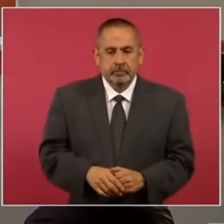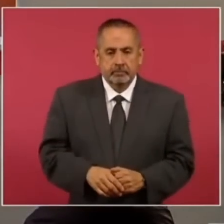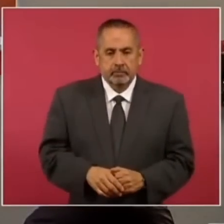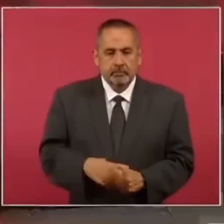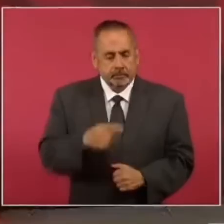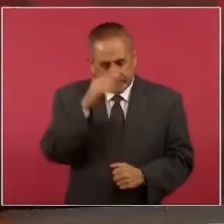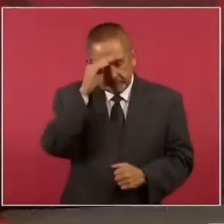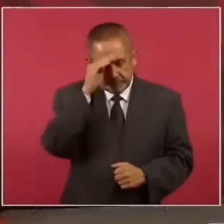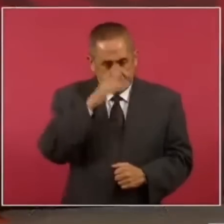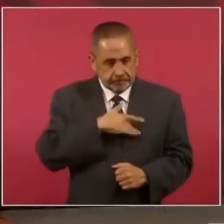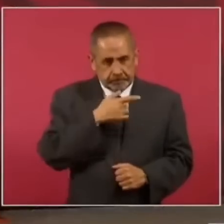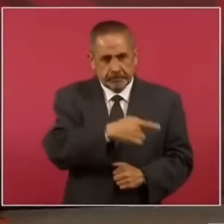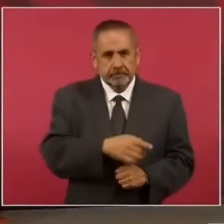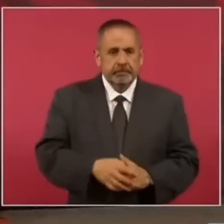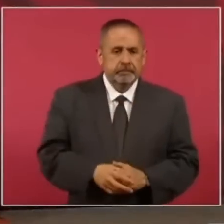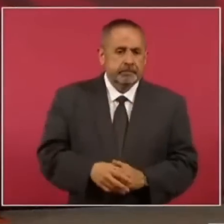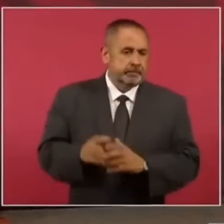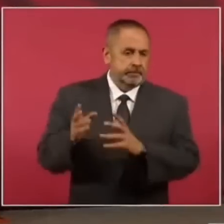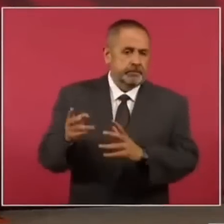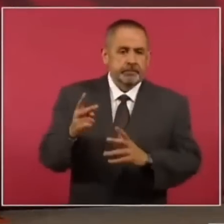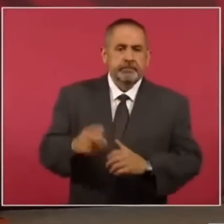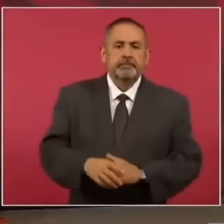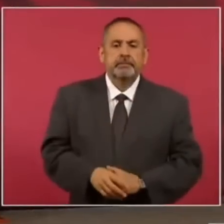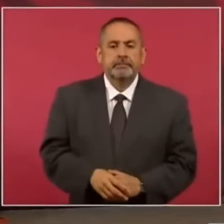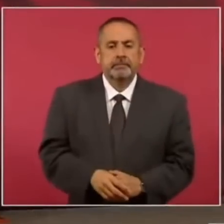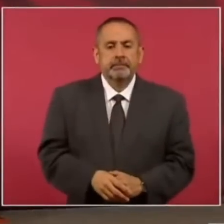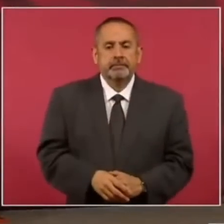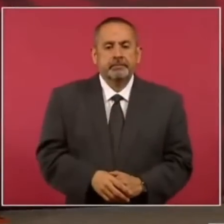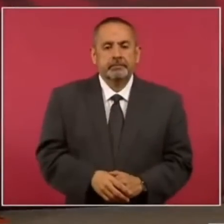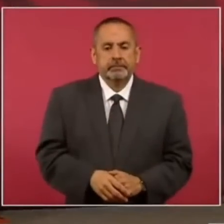lo tomen en cuenta. Bueno, esto es así.